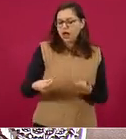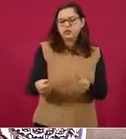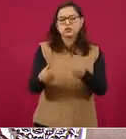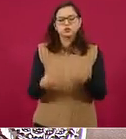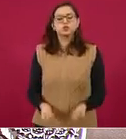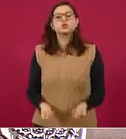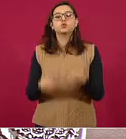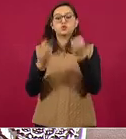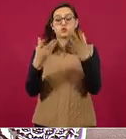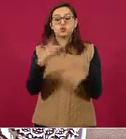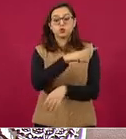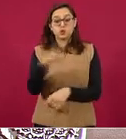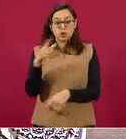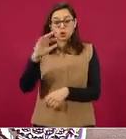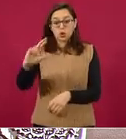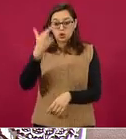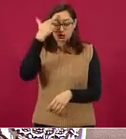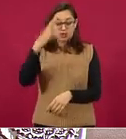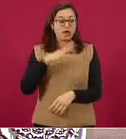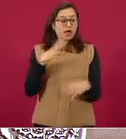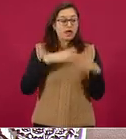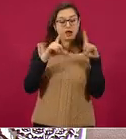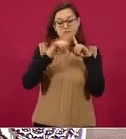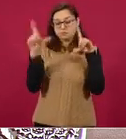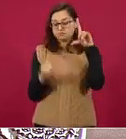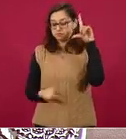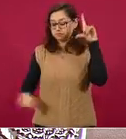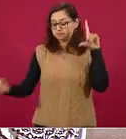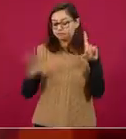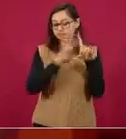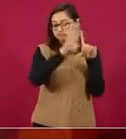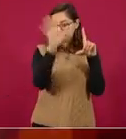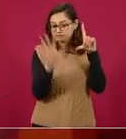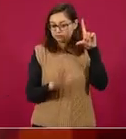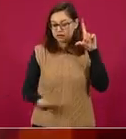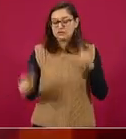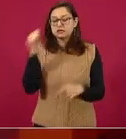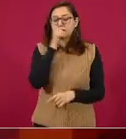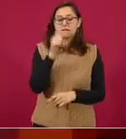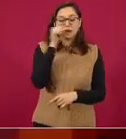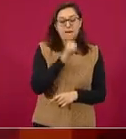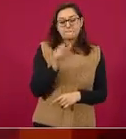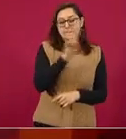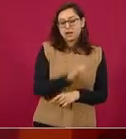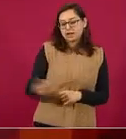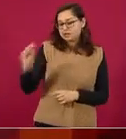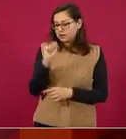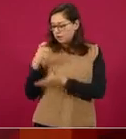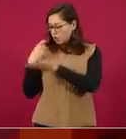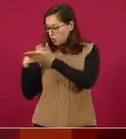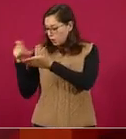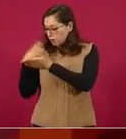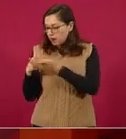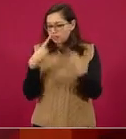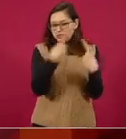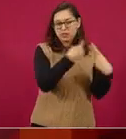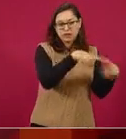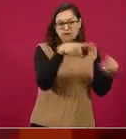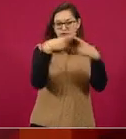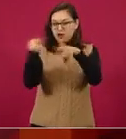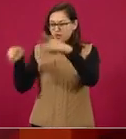distintos lugares en todas estas regiones, particularmente el viernes y el sábado, para preparar el domingo